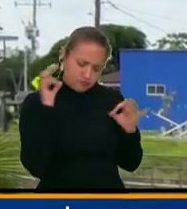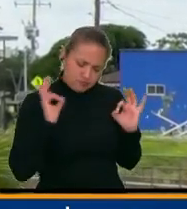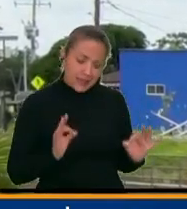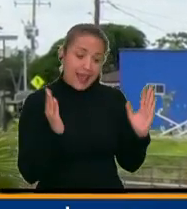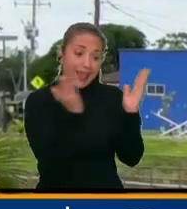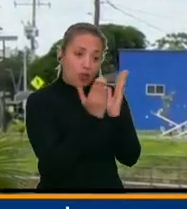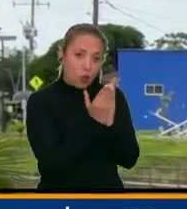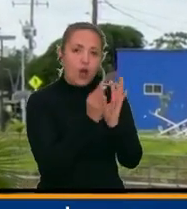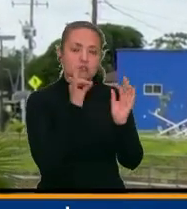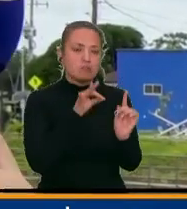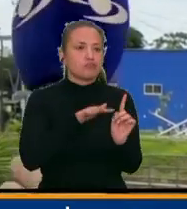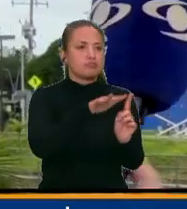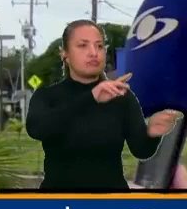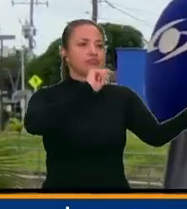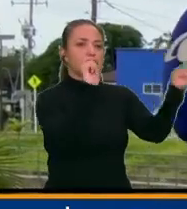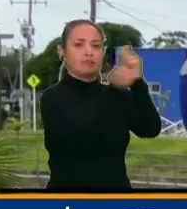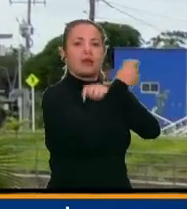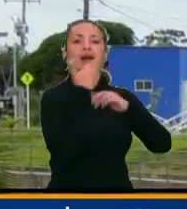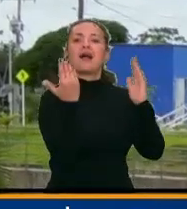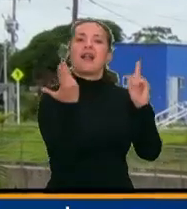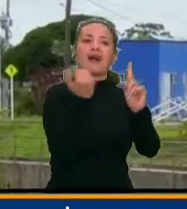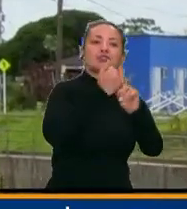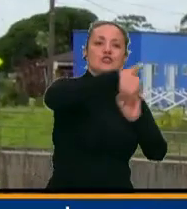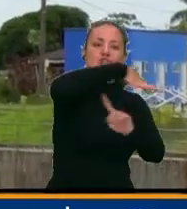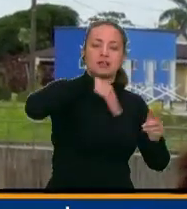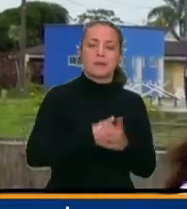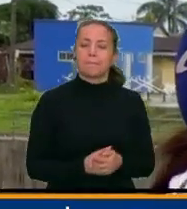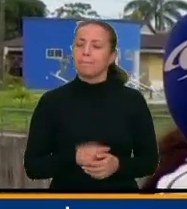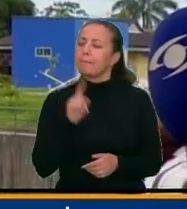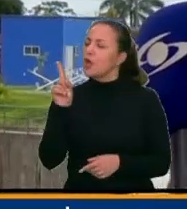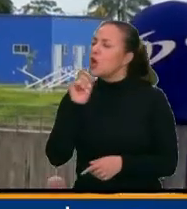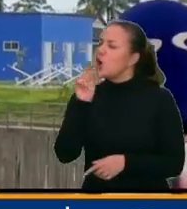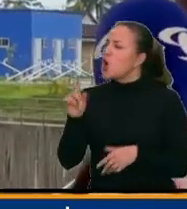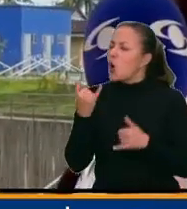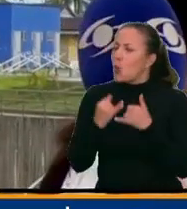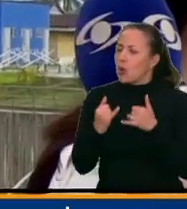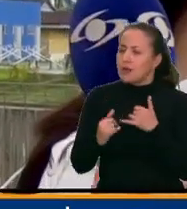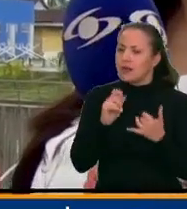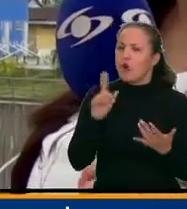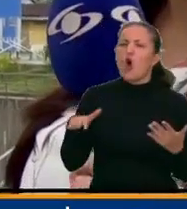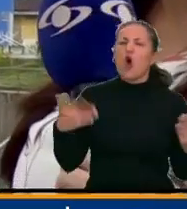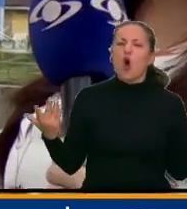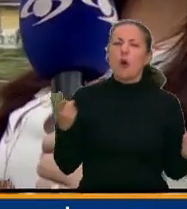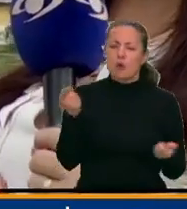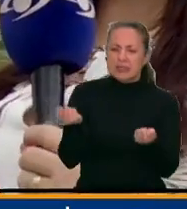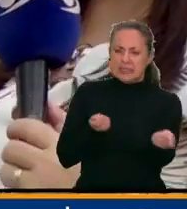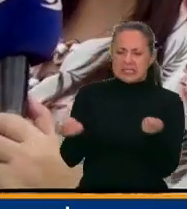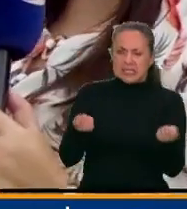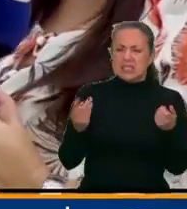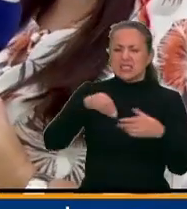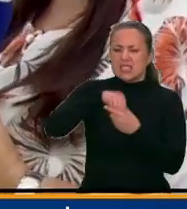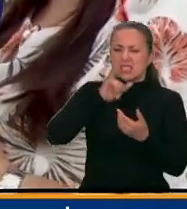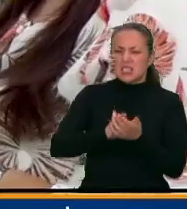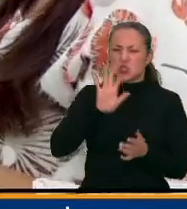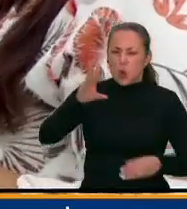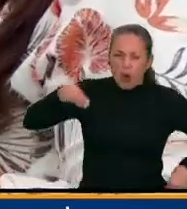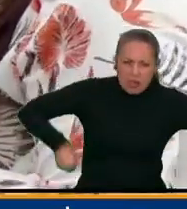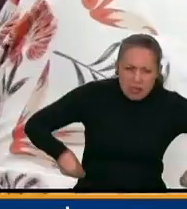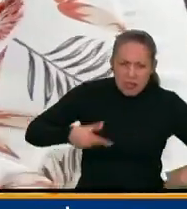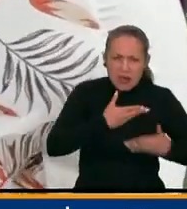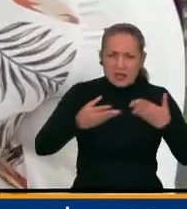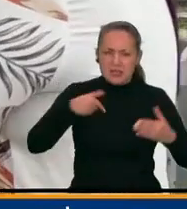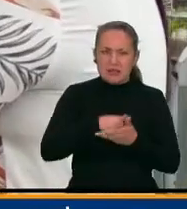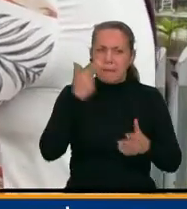transforma sociedades Cómo por último usted va a reducir los índices de corrupción que Se presume hay en la administración